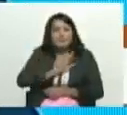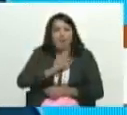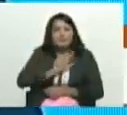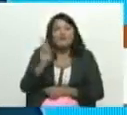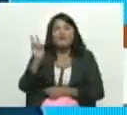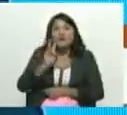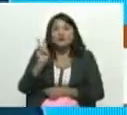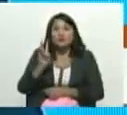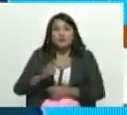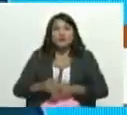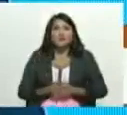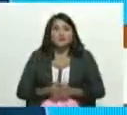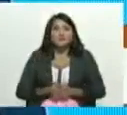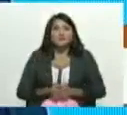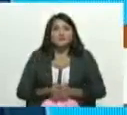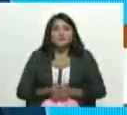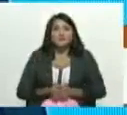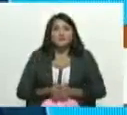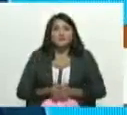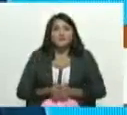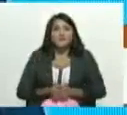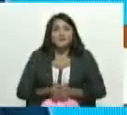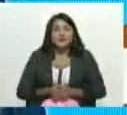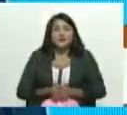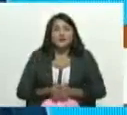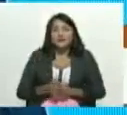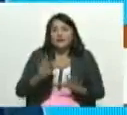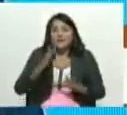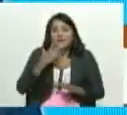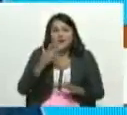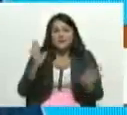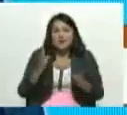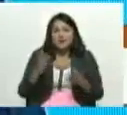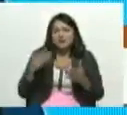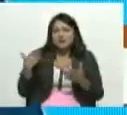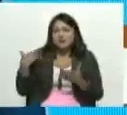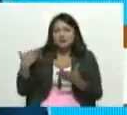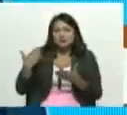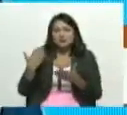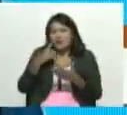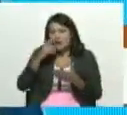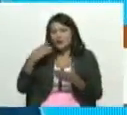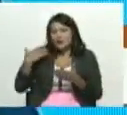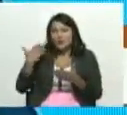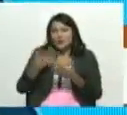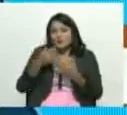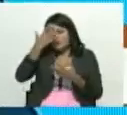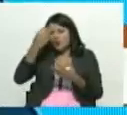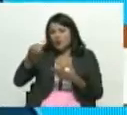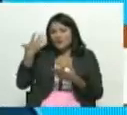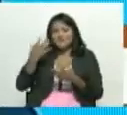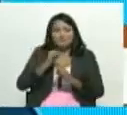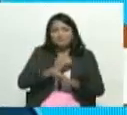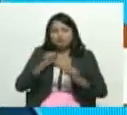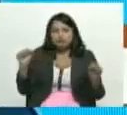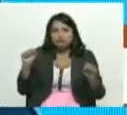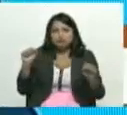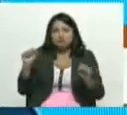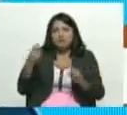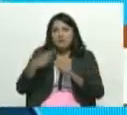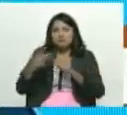lo perenne aquello que el tiempo no puede diluir y aquello que las estrategias de dominación